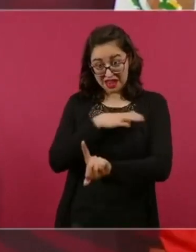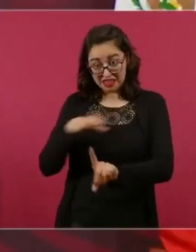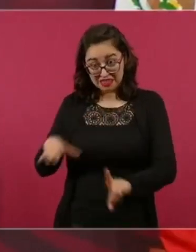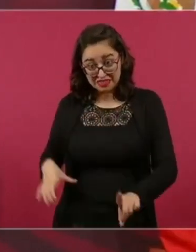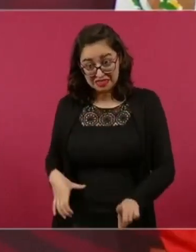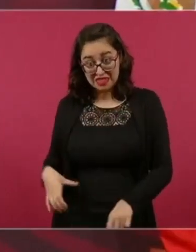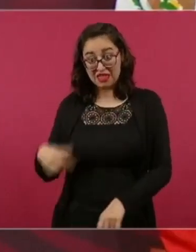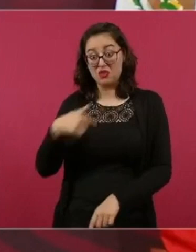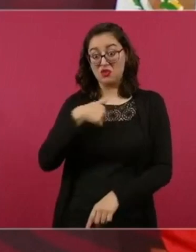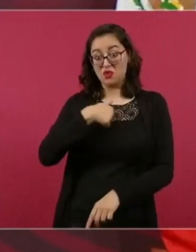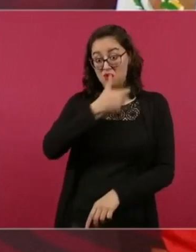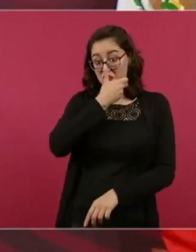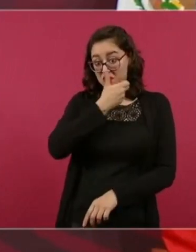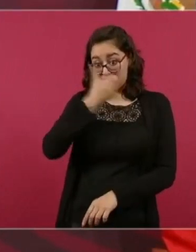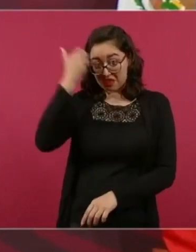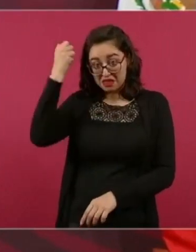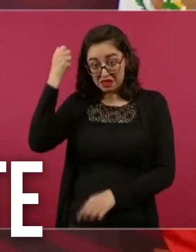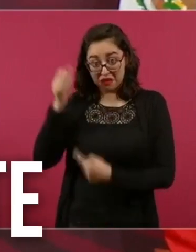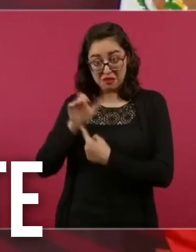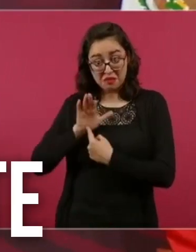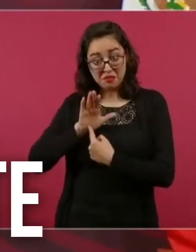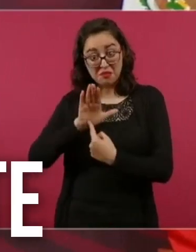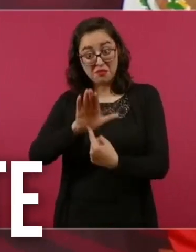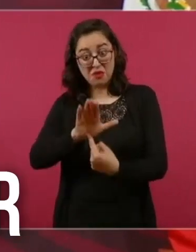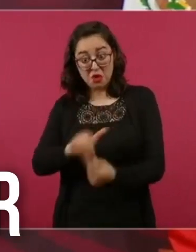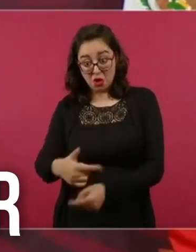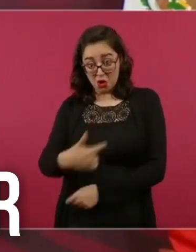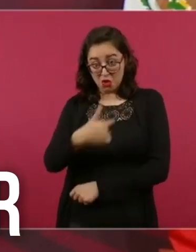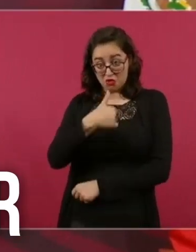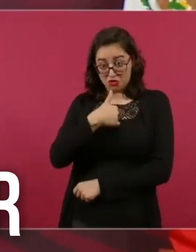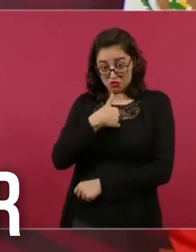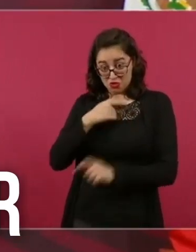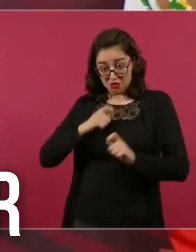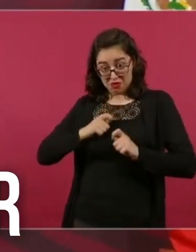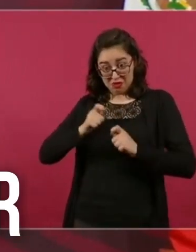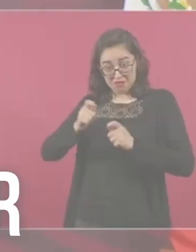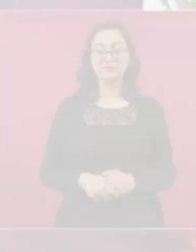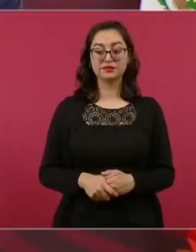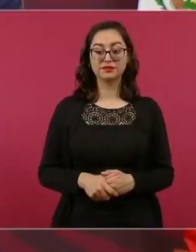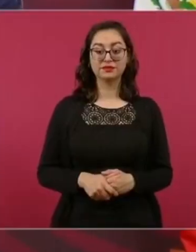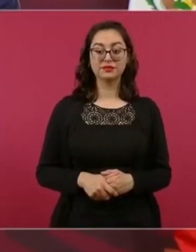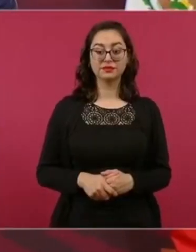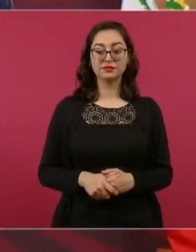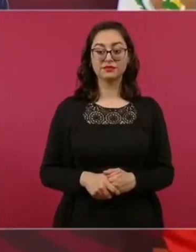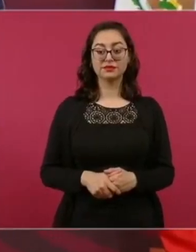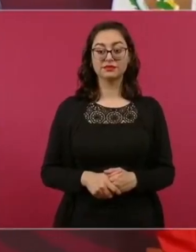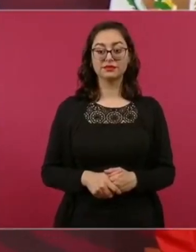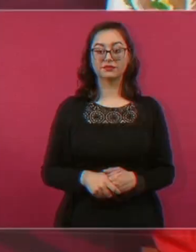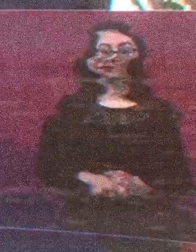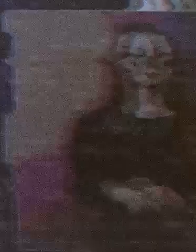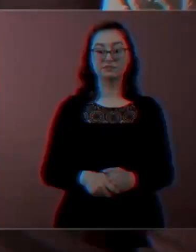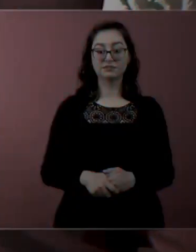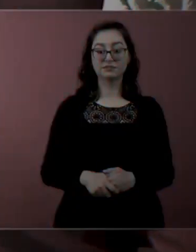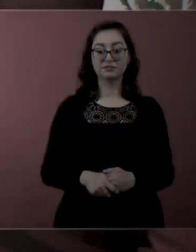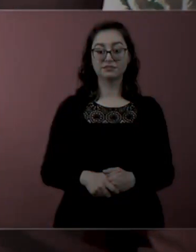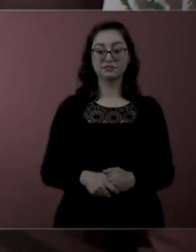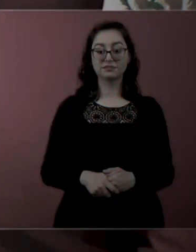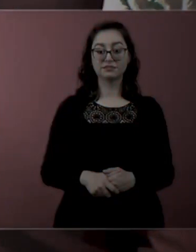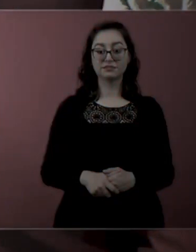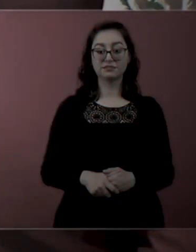no hay tapado, va a ser la gente la que va a decidir. Repito, es inédito.